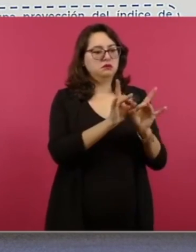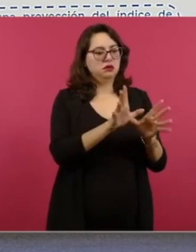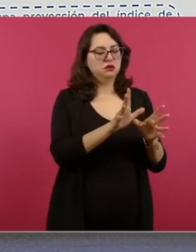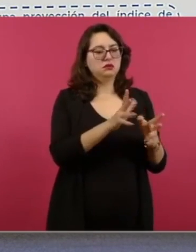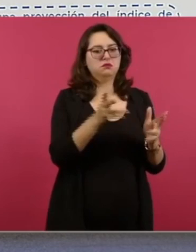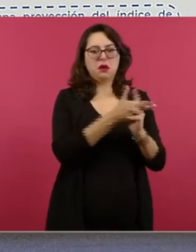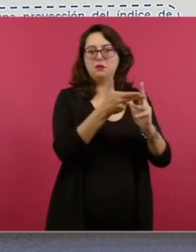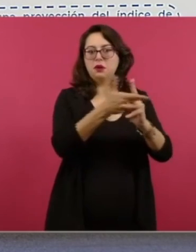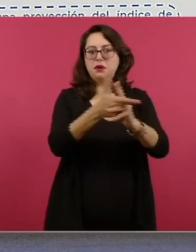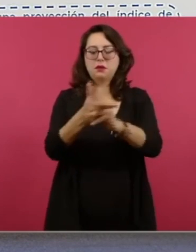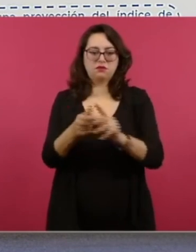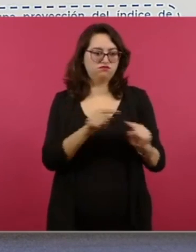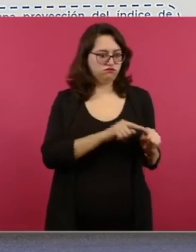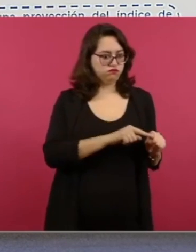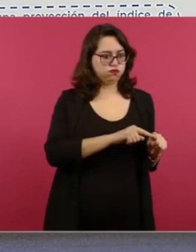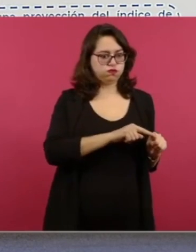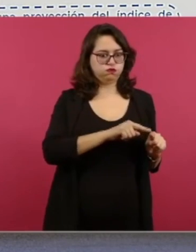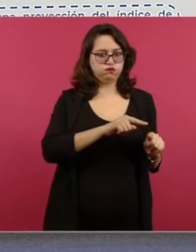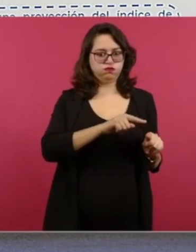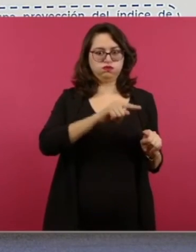y detenidos.